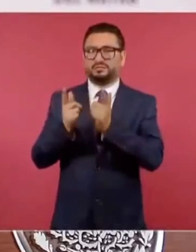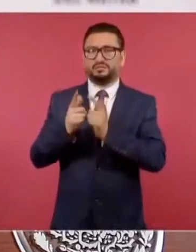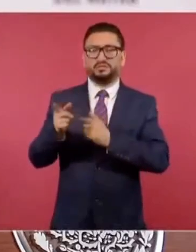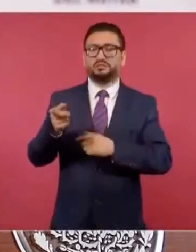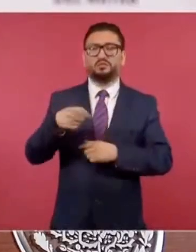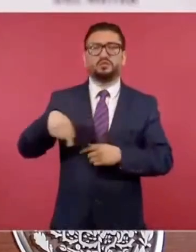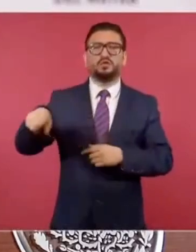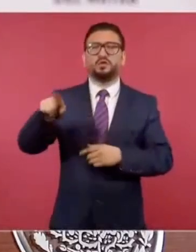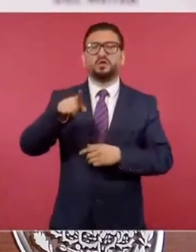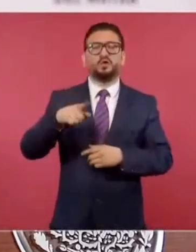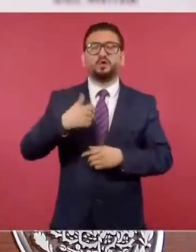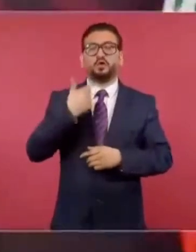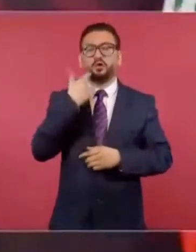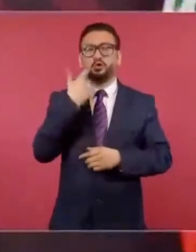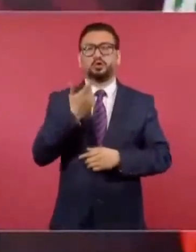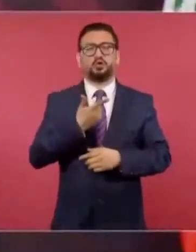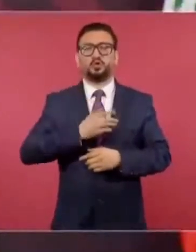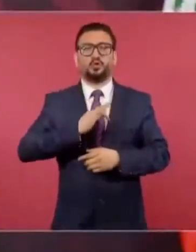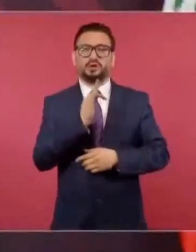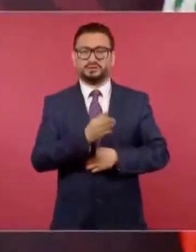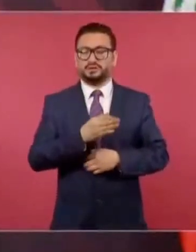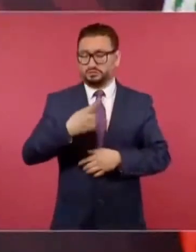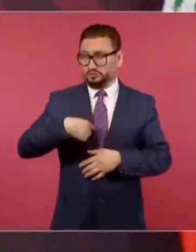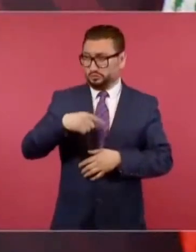es normal también,